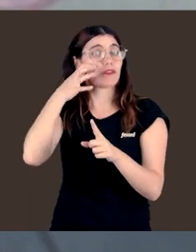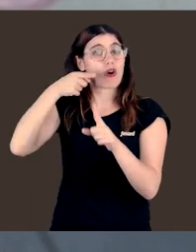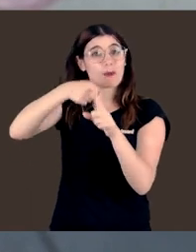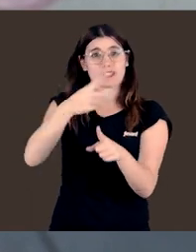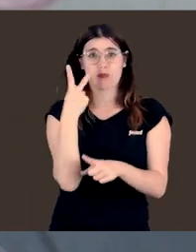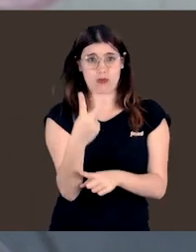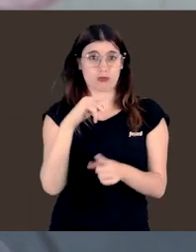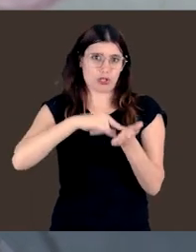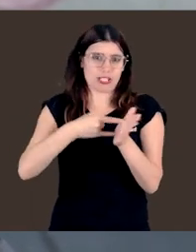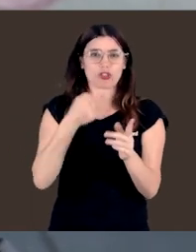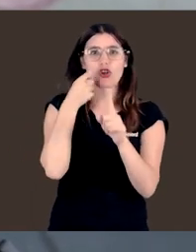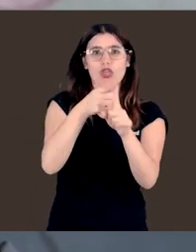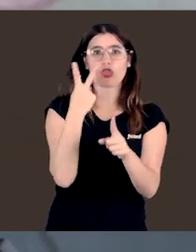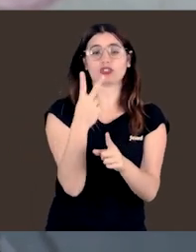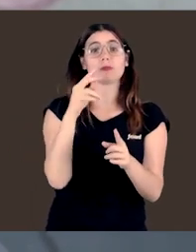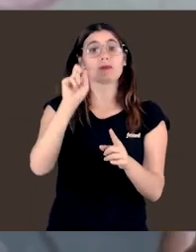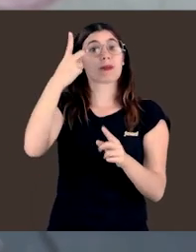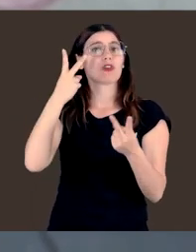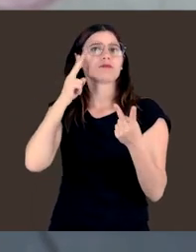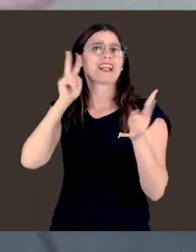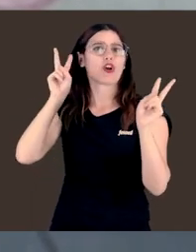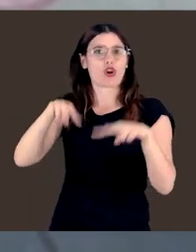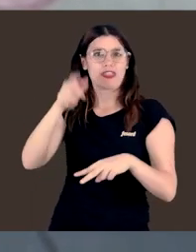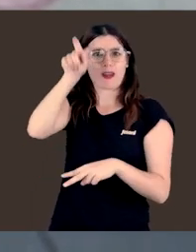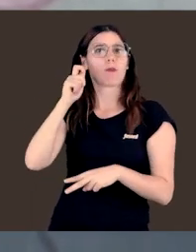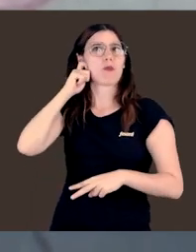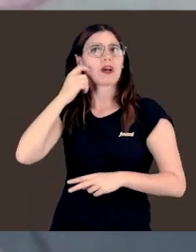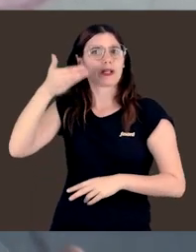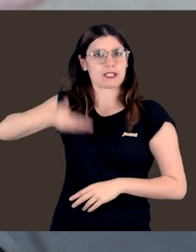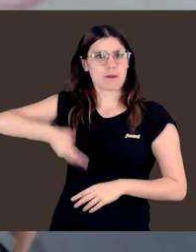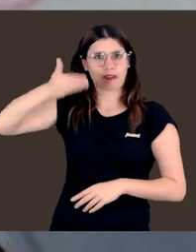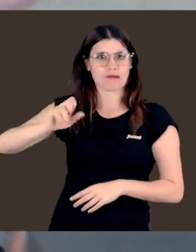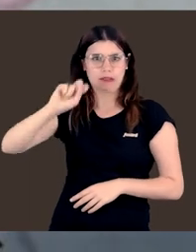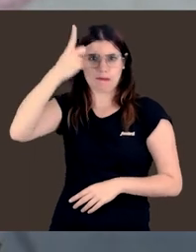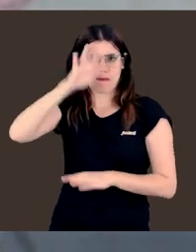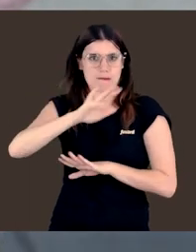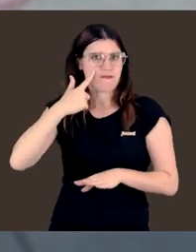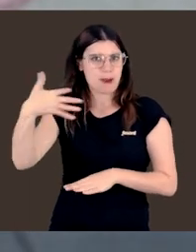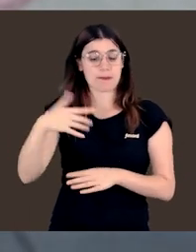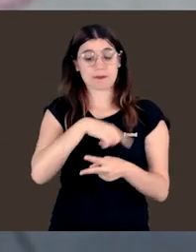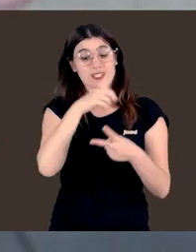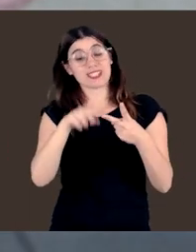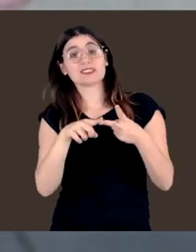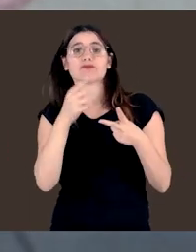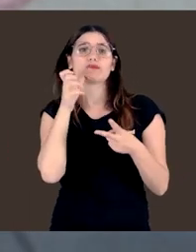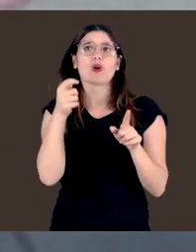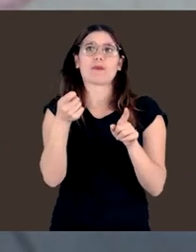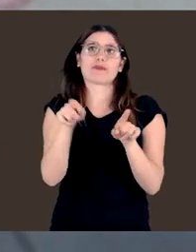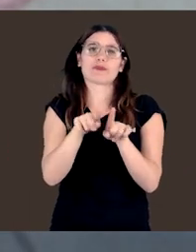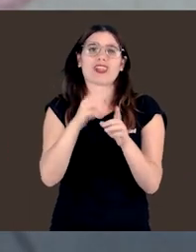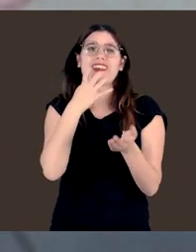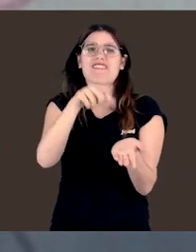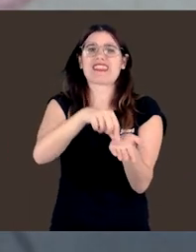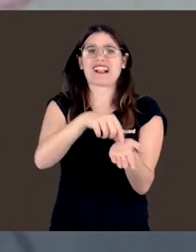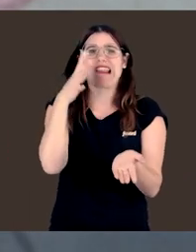tiene dos grandes objetivos el proyecto. Uno, reconocer a personas singulares, a mujeres singulares, ese es el primero. Y dos, denunciar esa brecha de